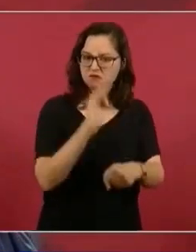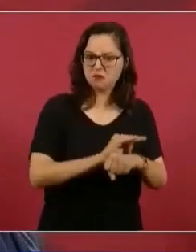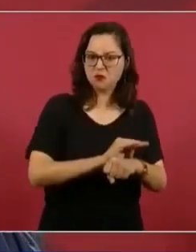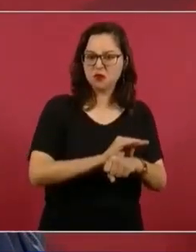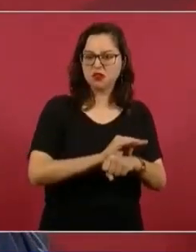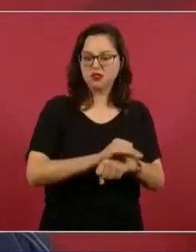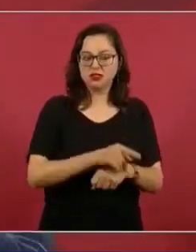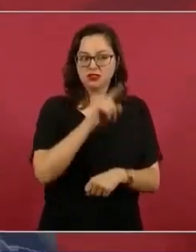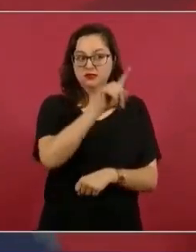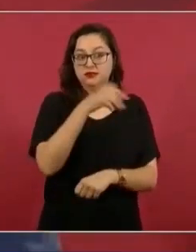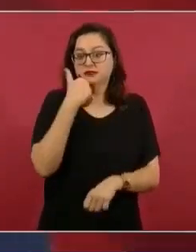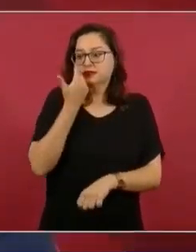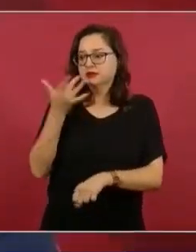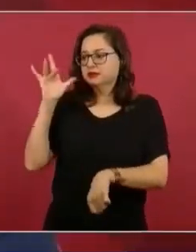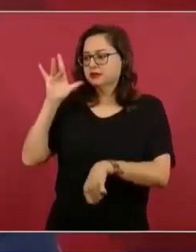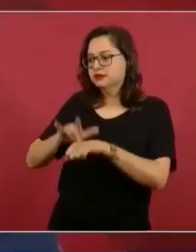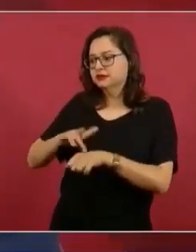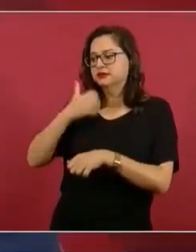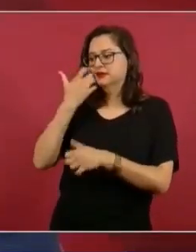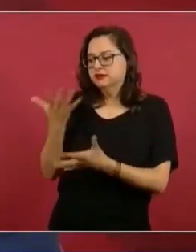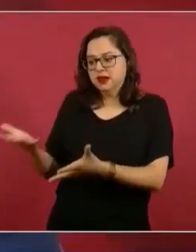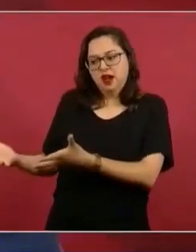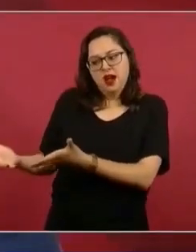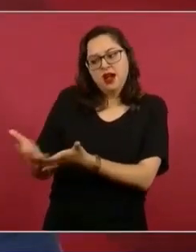por el litio.